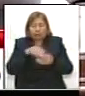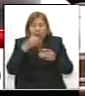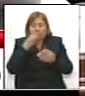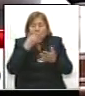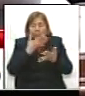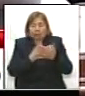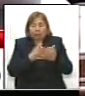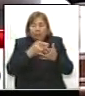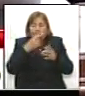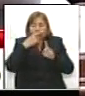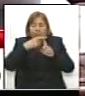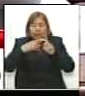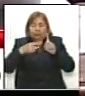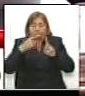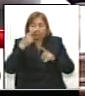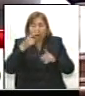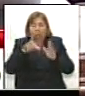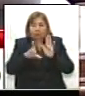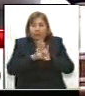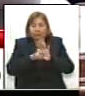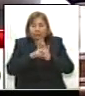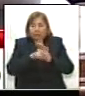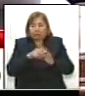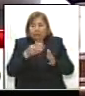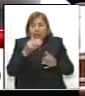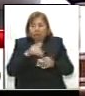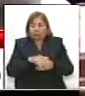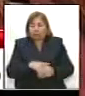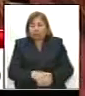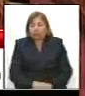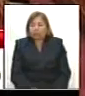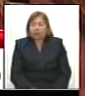de más de la mitad del número legal de congresistas. Al voto.